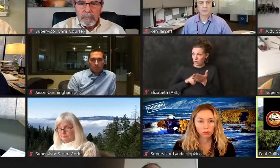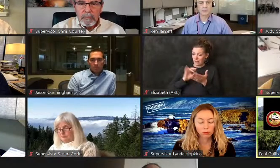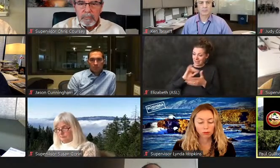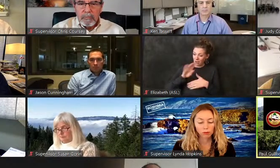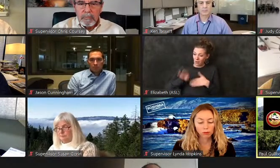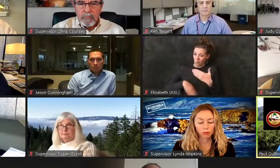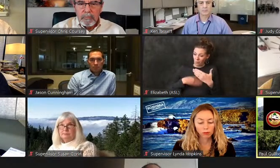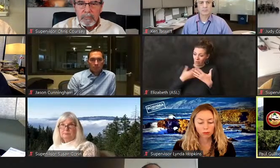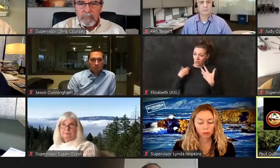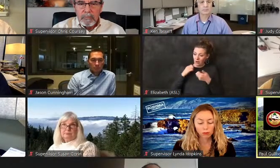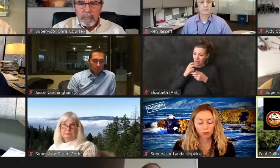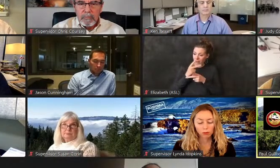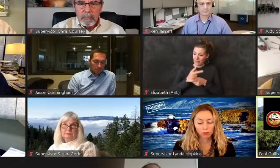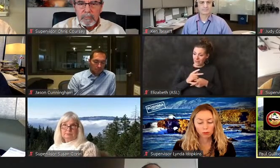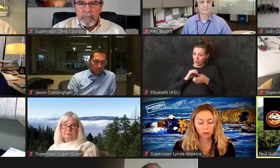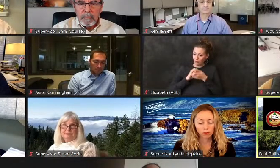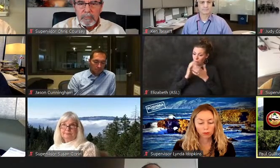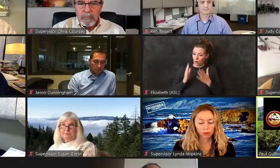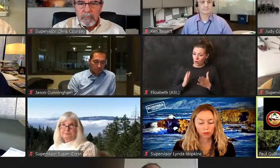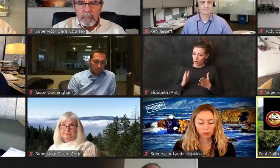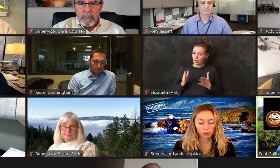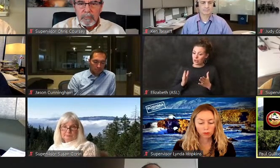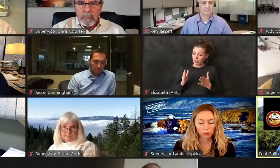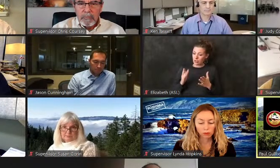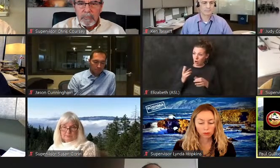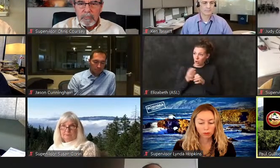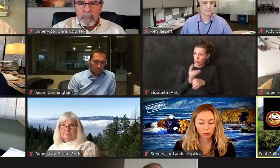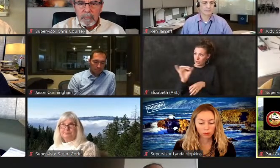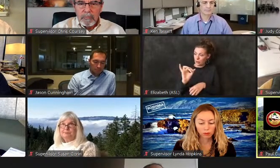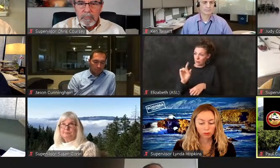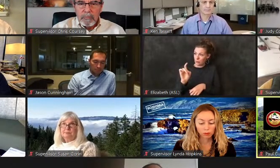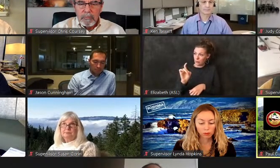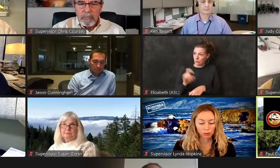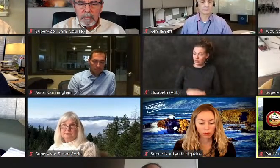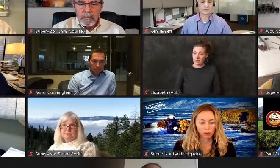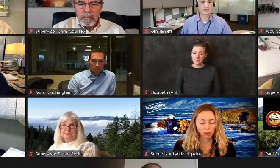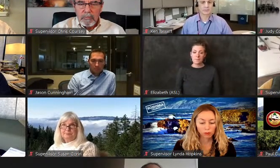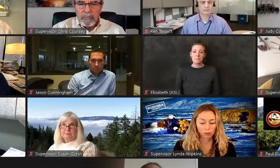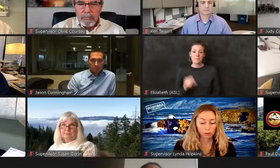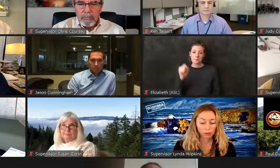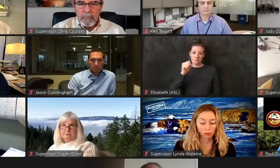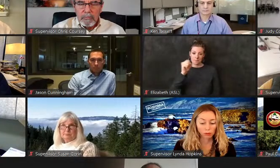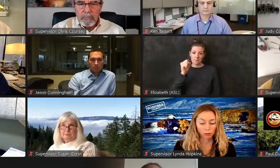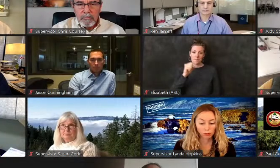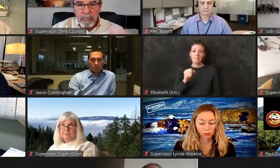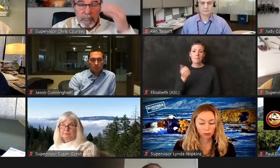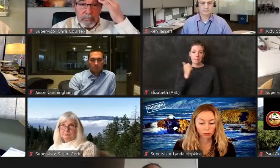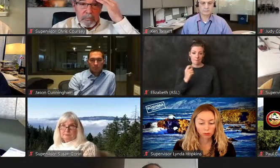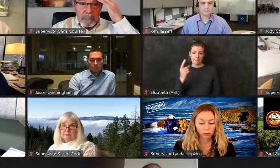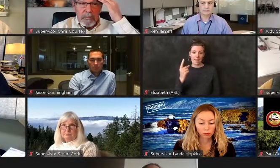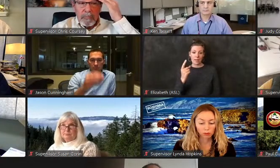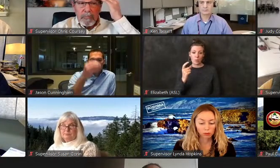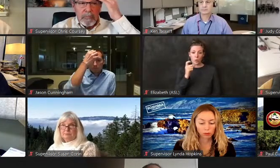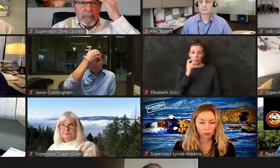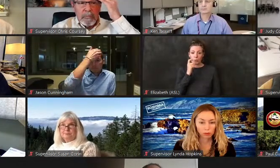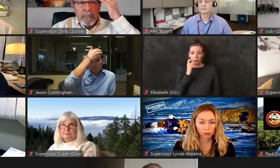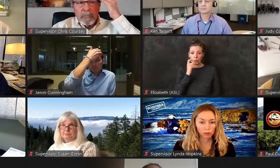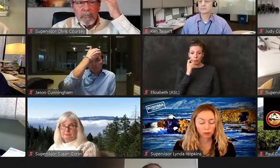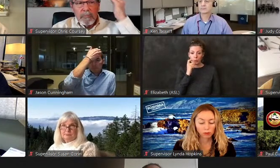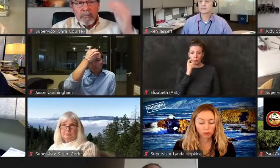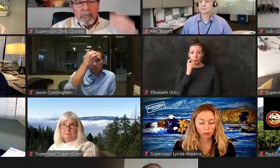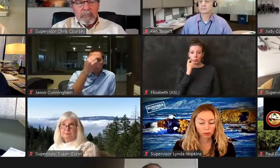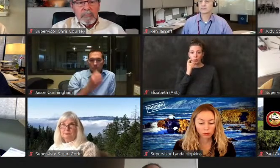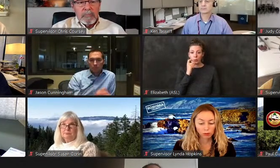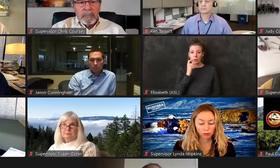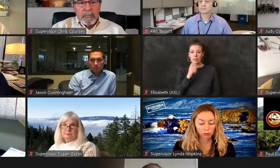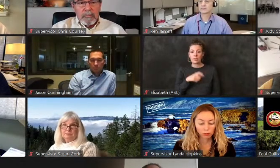el registro que tienen de a quién se les está dando la vacuna? Si toma todos los demográficos de